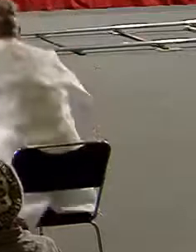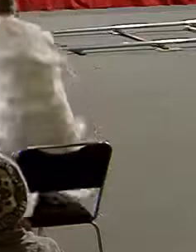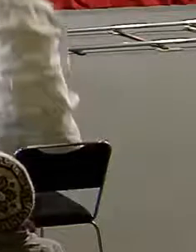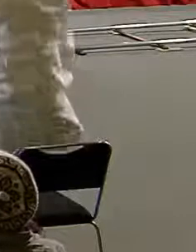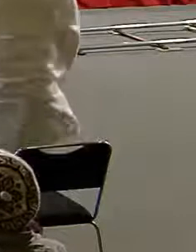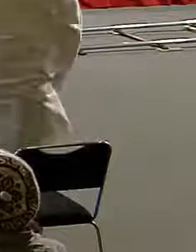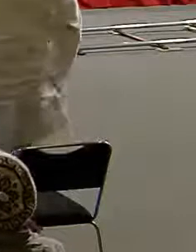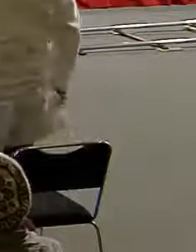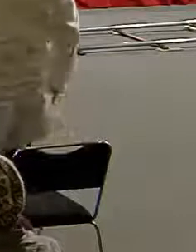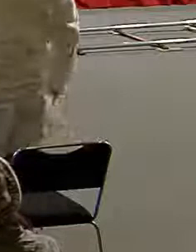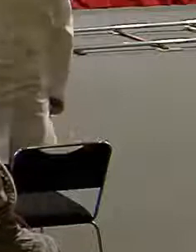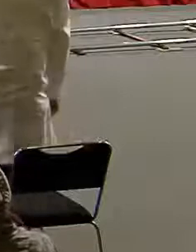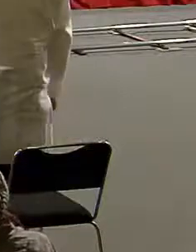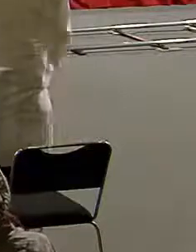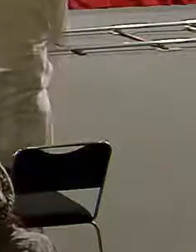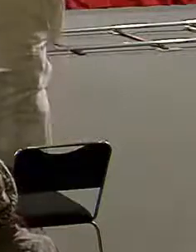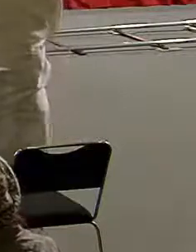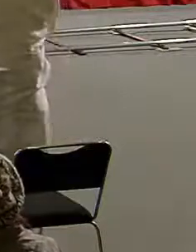Buenos días.